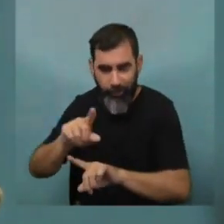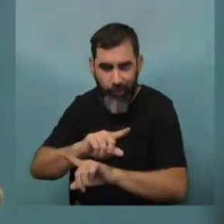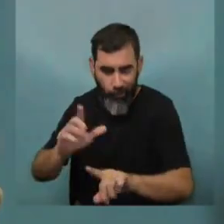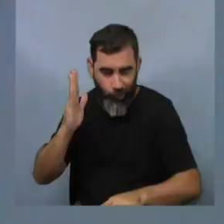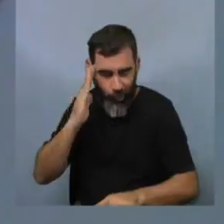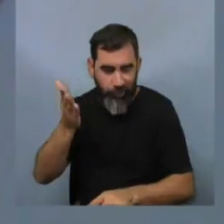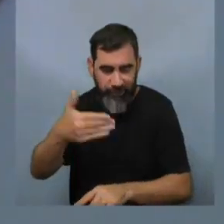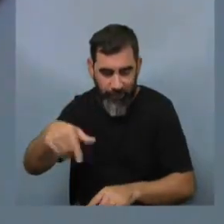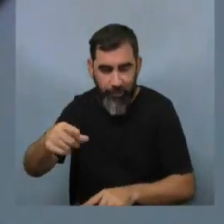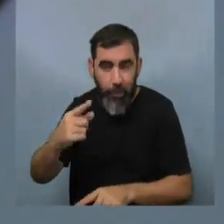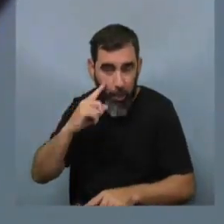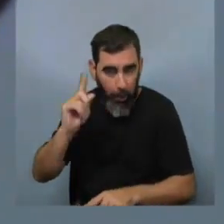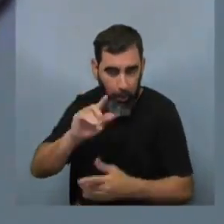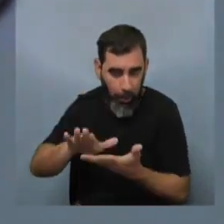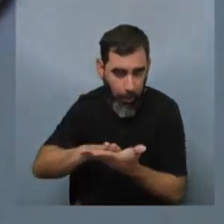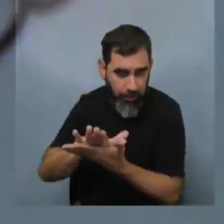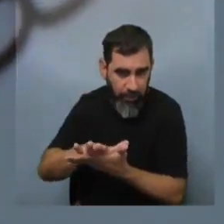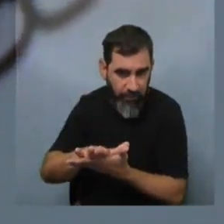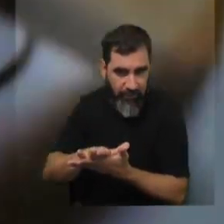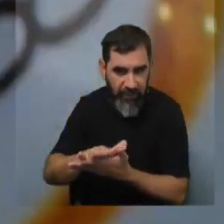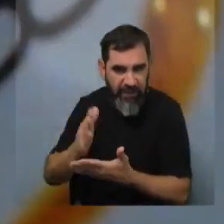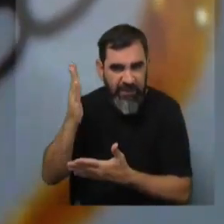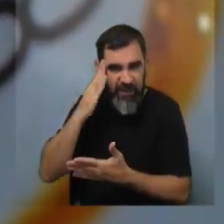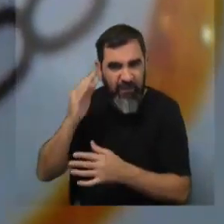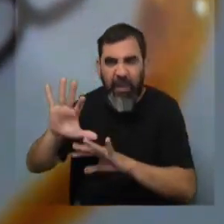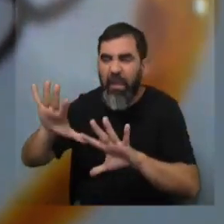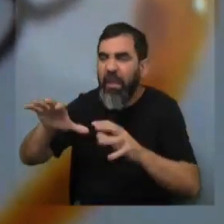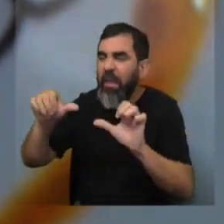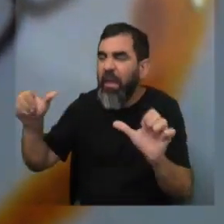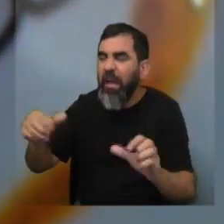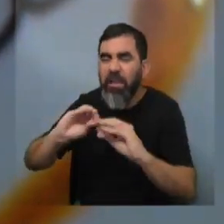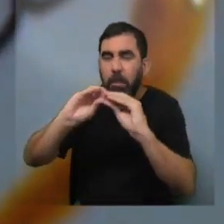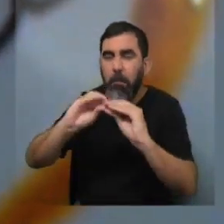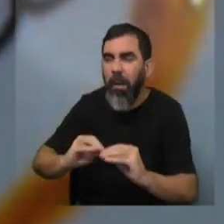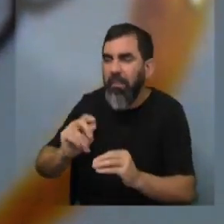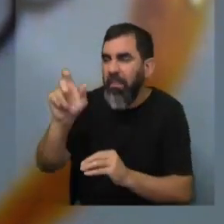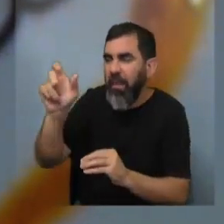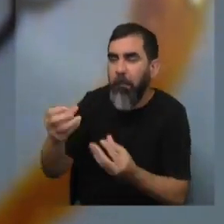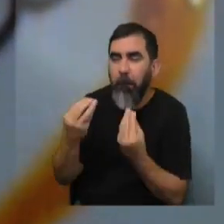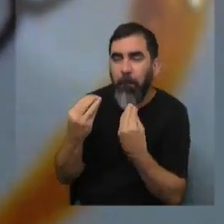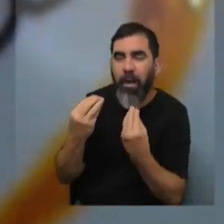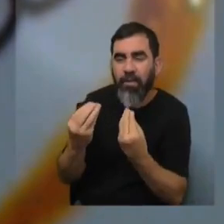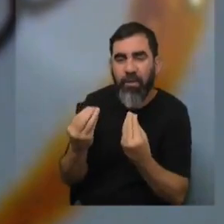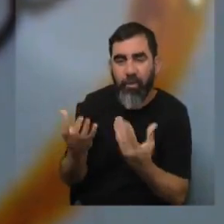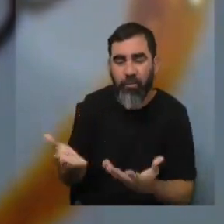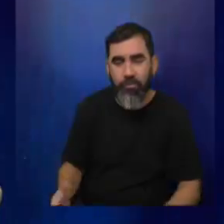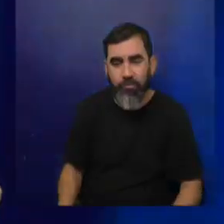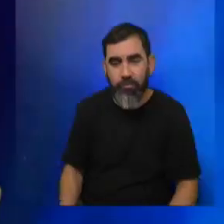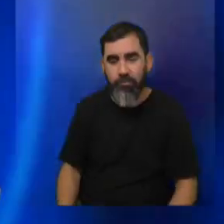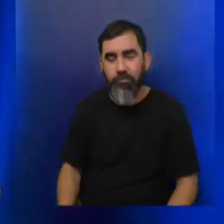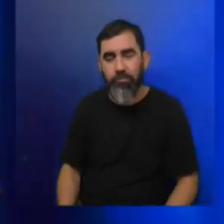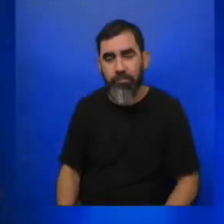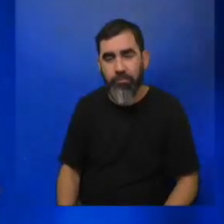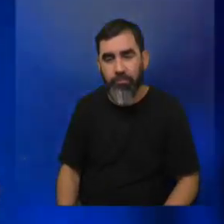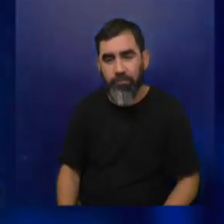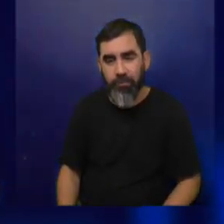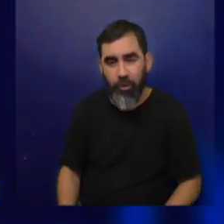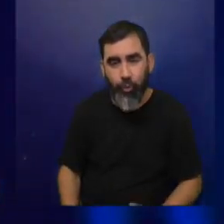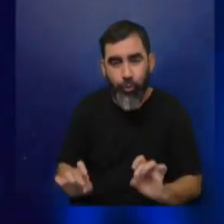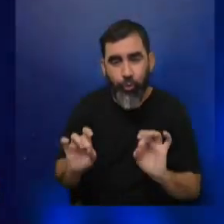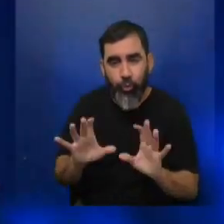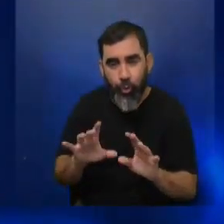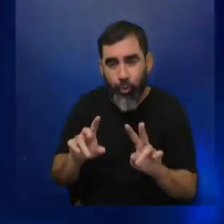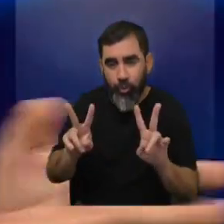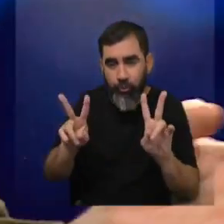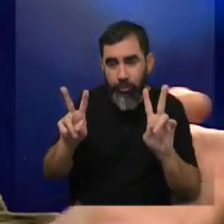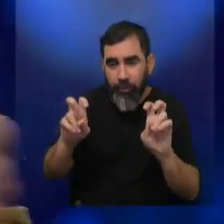adentro, pero sí para quien no conoce el ambiente, saber dónde se va a desenvolver una persona que se capacite en matemáticas. ¿Es solamente la academia el ámbito